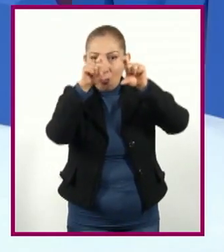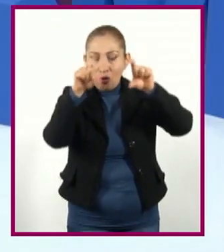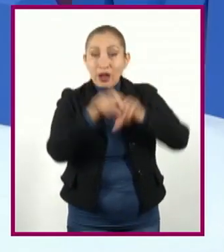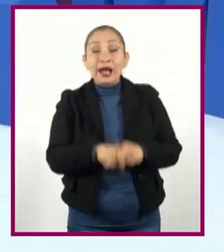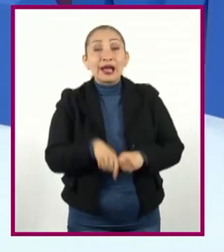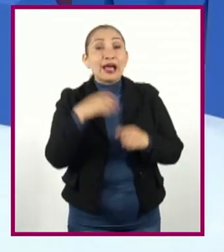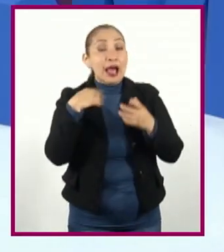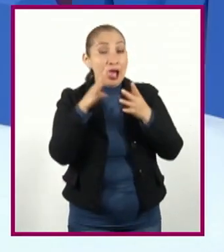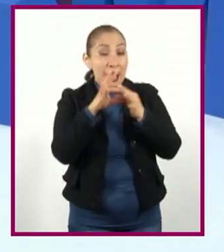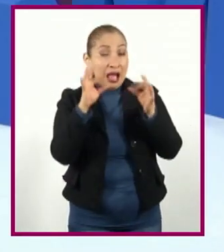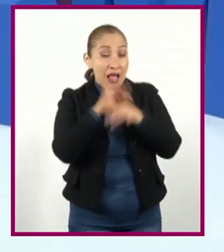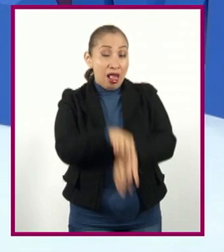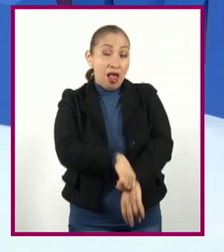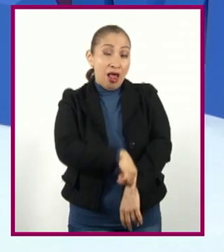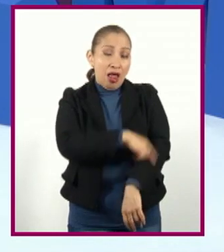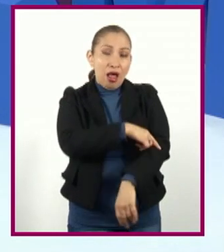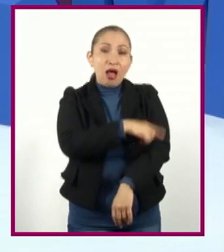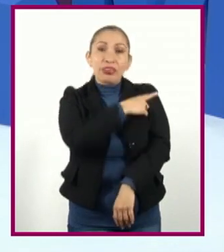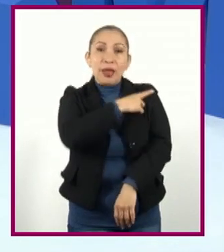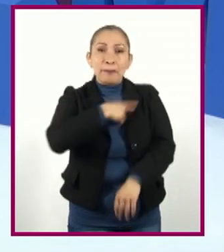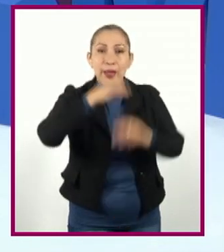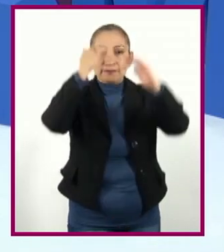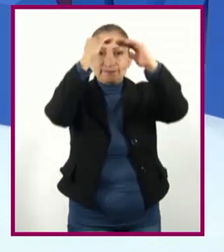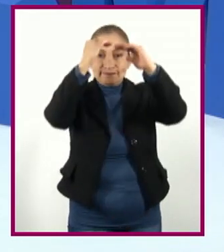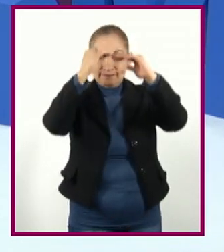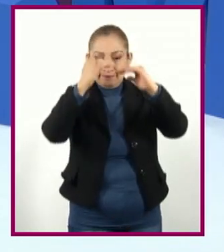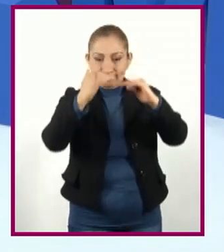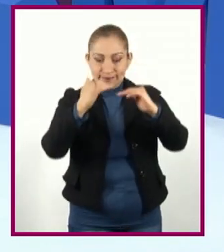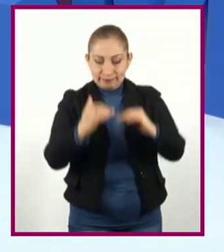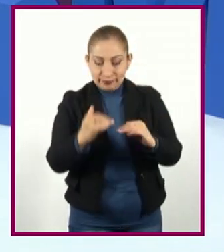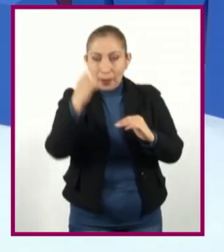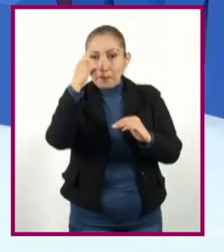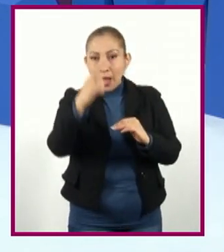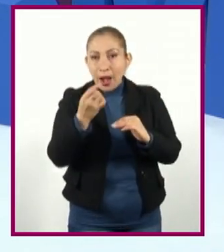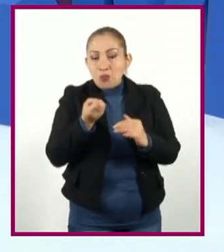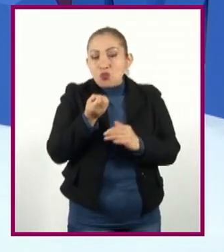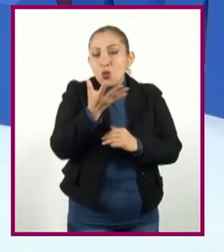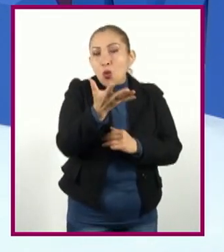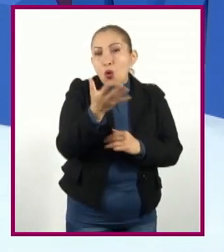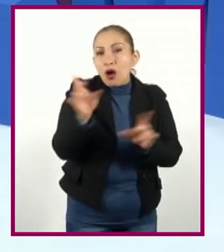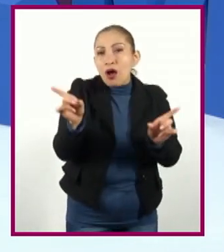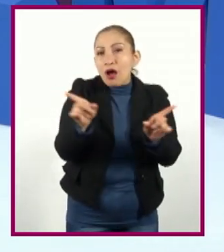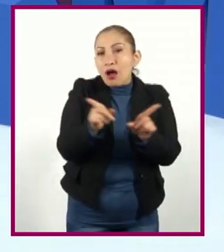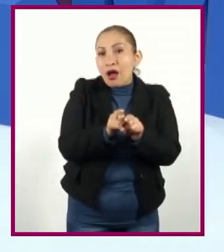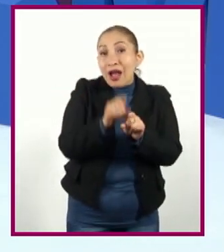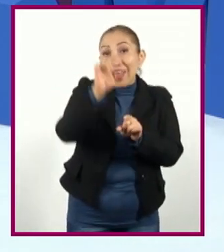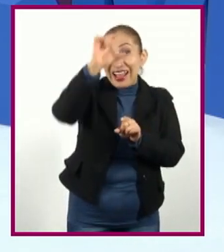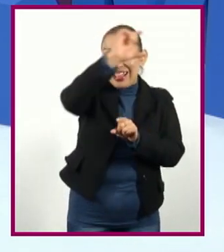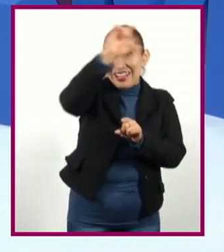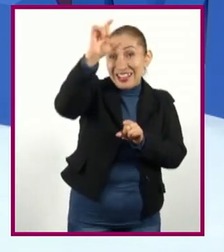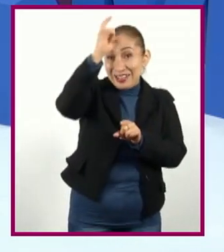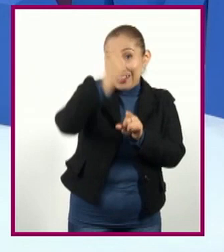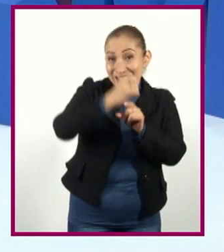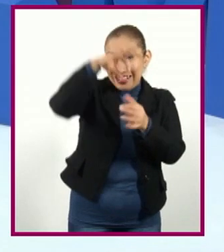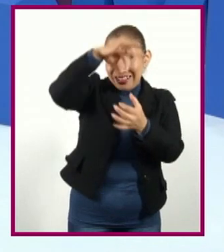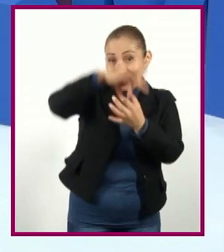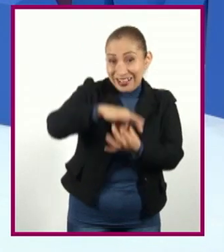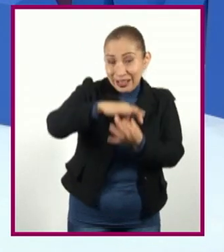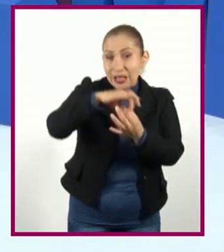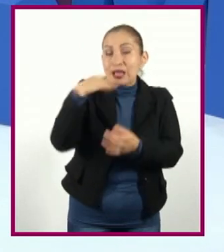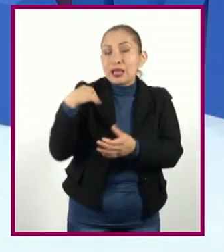Los detalles de la nota deben estar en los párrafos siguientes para enriquecer el resumen inicial y completar la